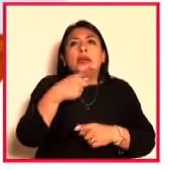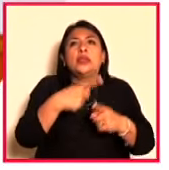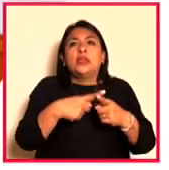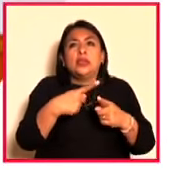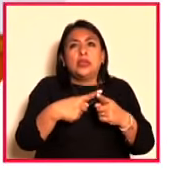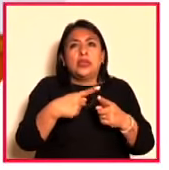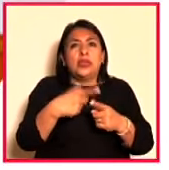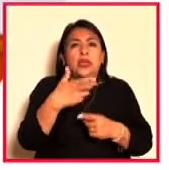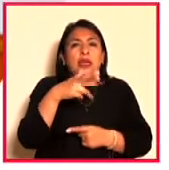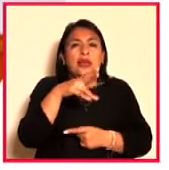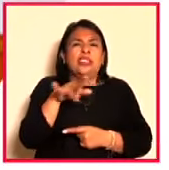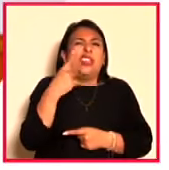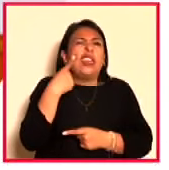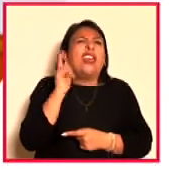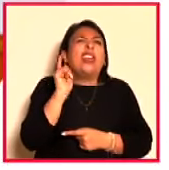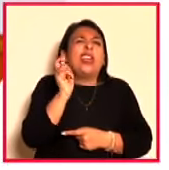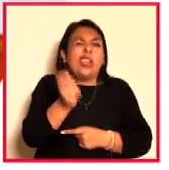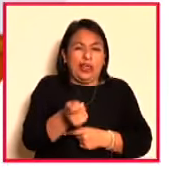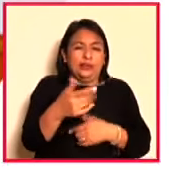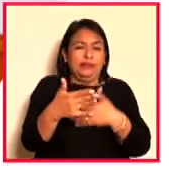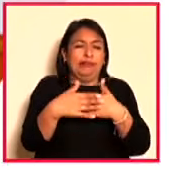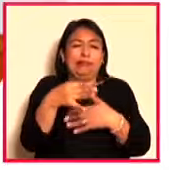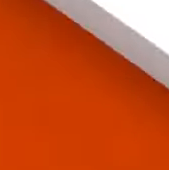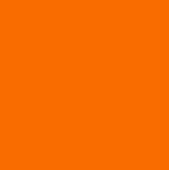Grotowski. Vamos a ver de qué se trata en unos instantes.